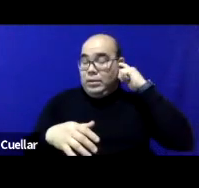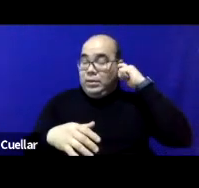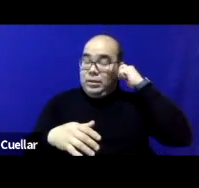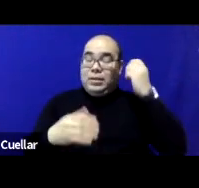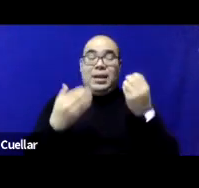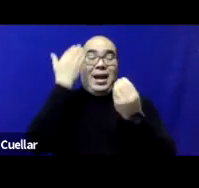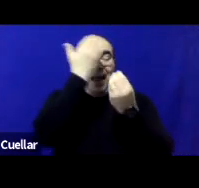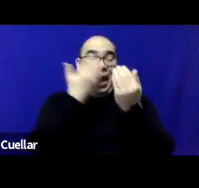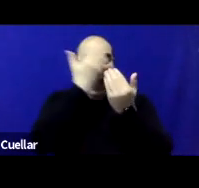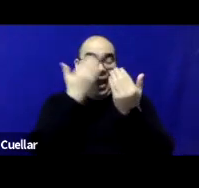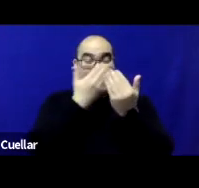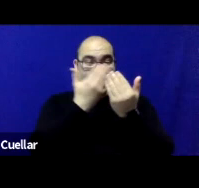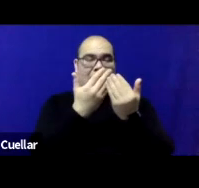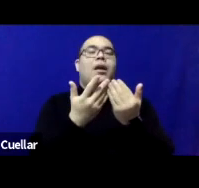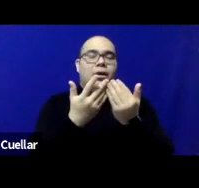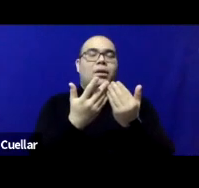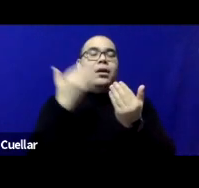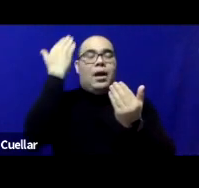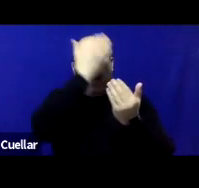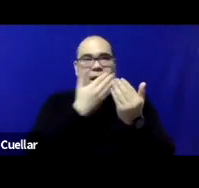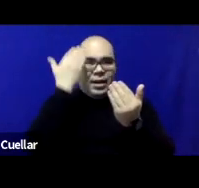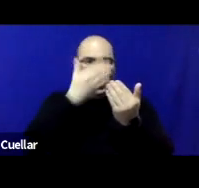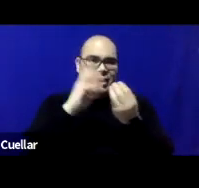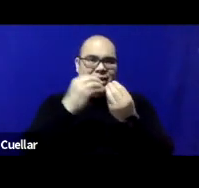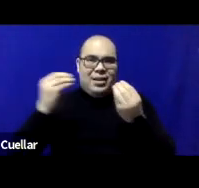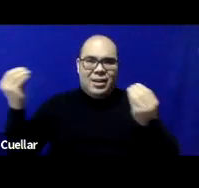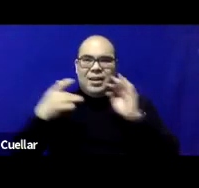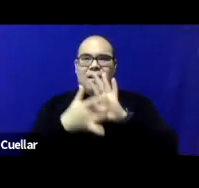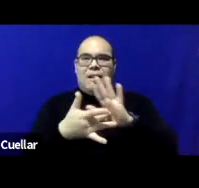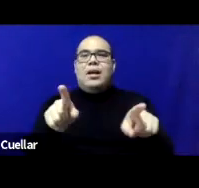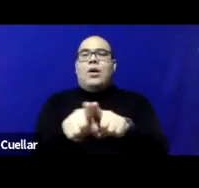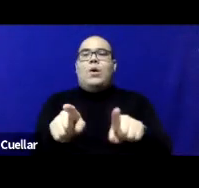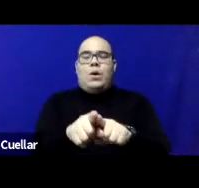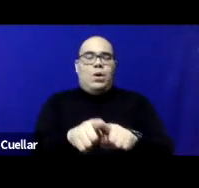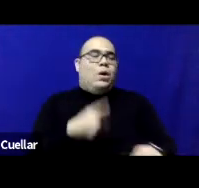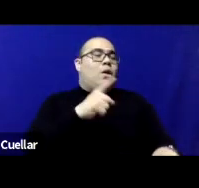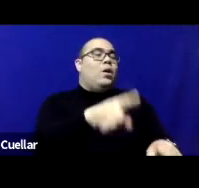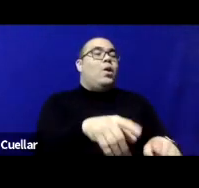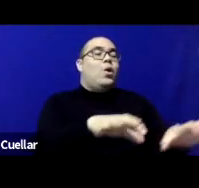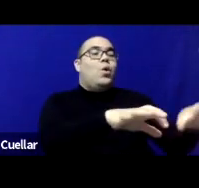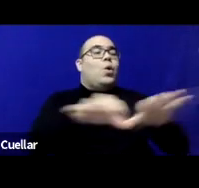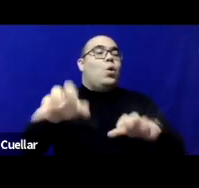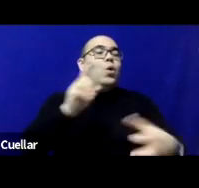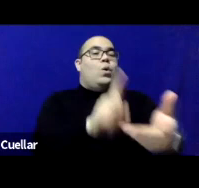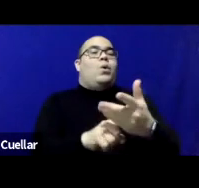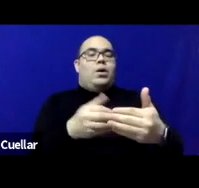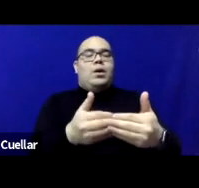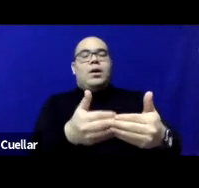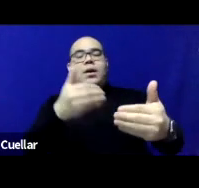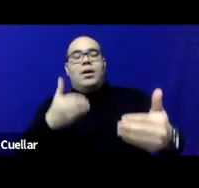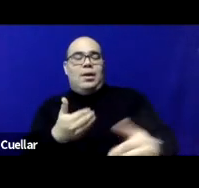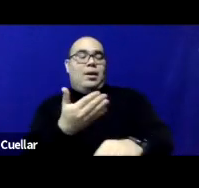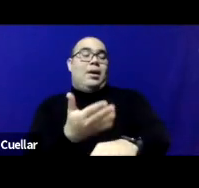tenemos antecedente, conducta, consecuente. La conducta es lo que emite el sujeto o el niño en este caso, y el antecedente y el